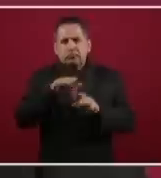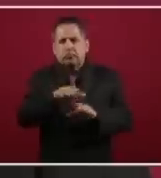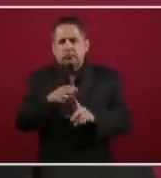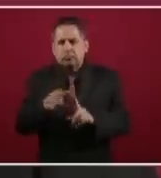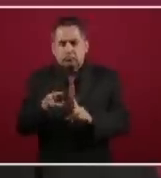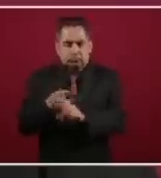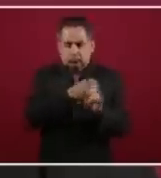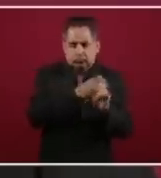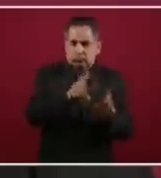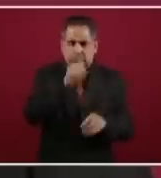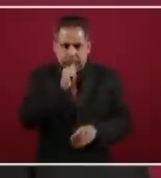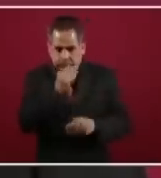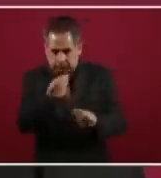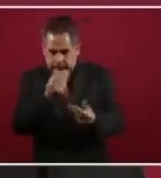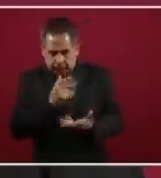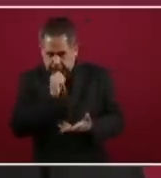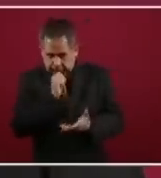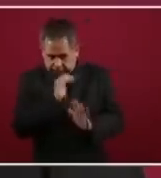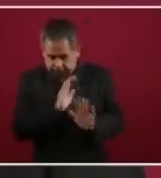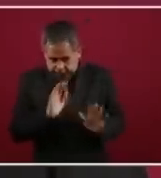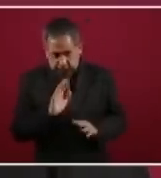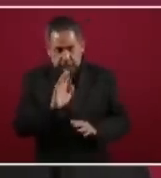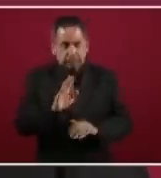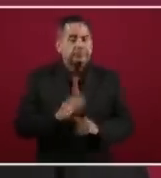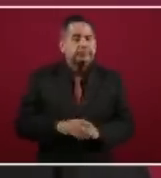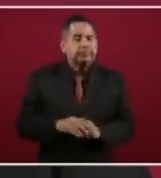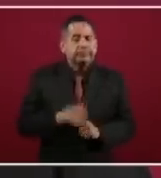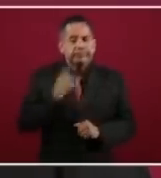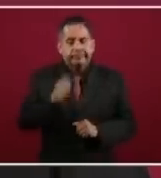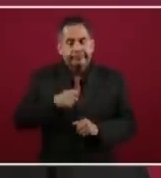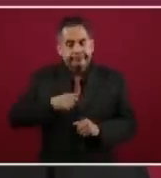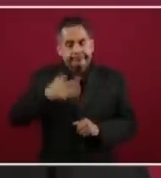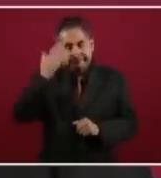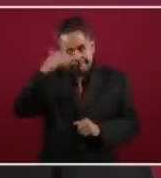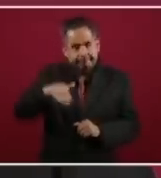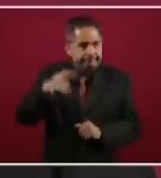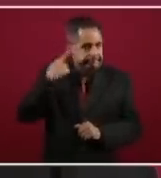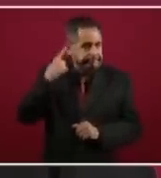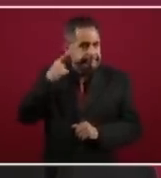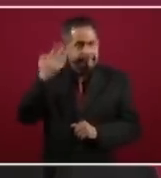no tengo información sobre eso. Lo que sí